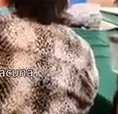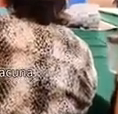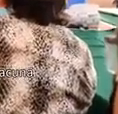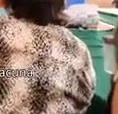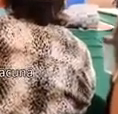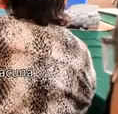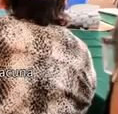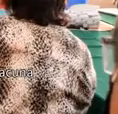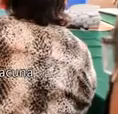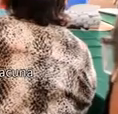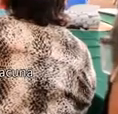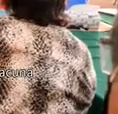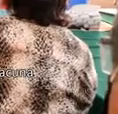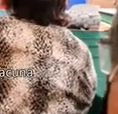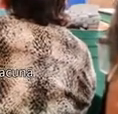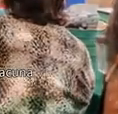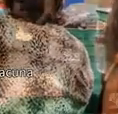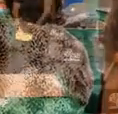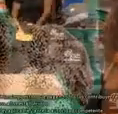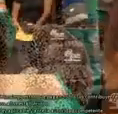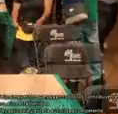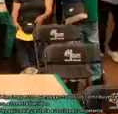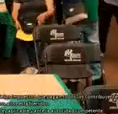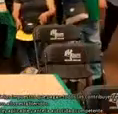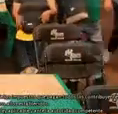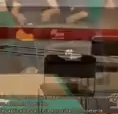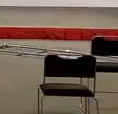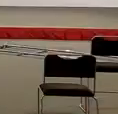vacuna, y seguir protegiendo a todos.